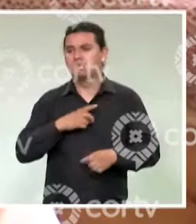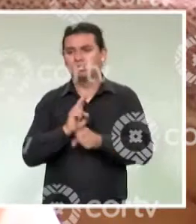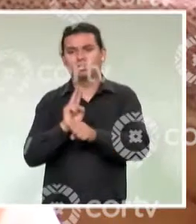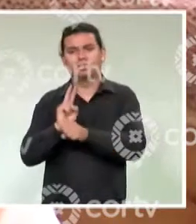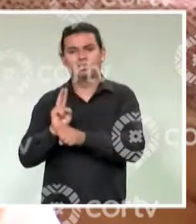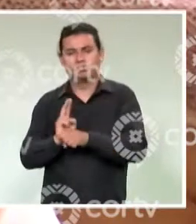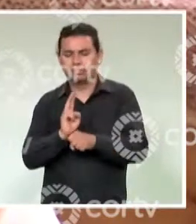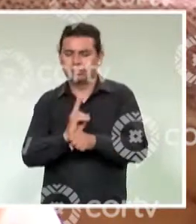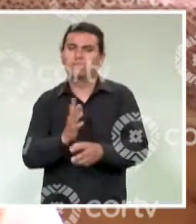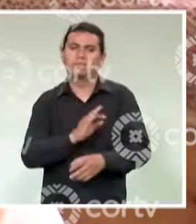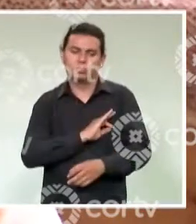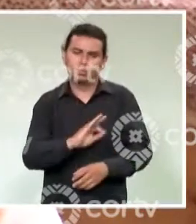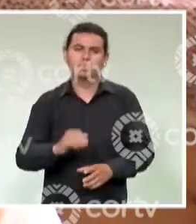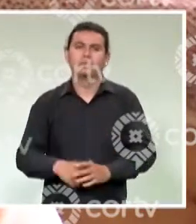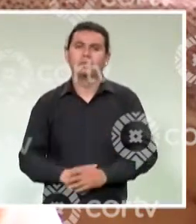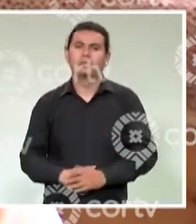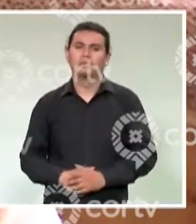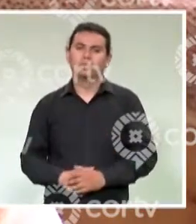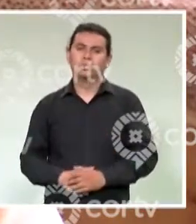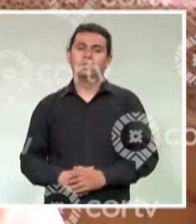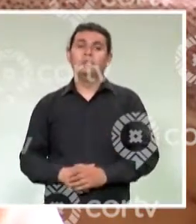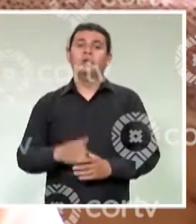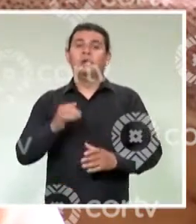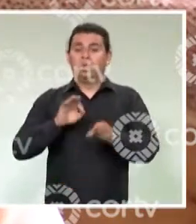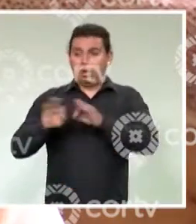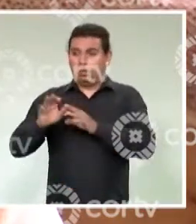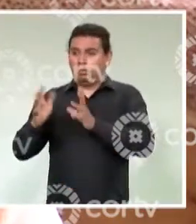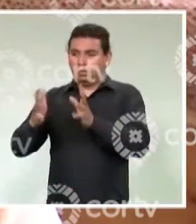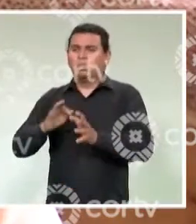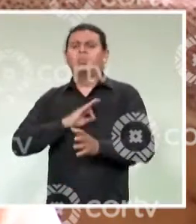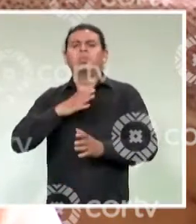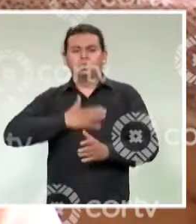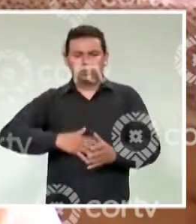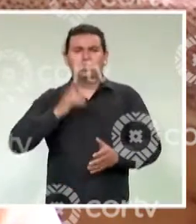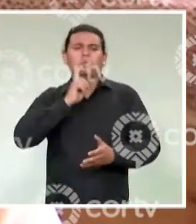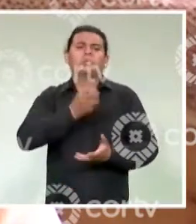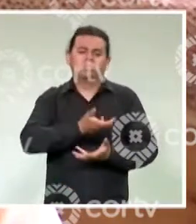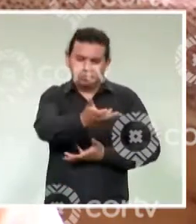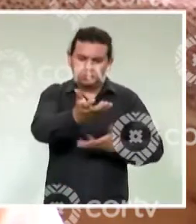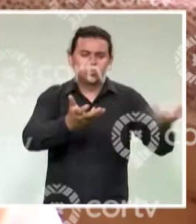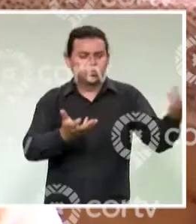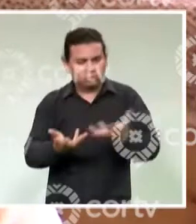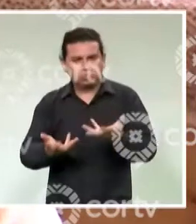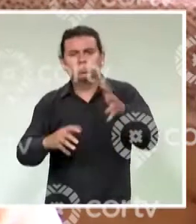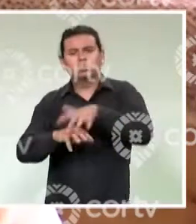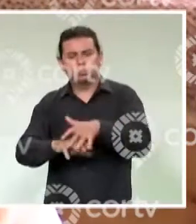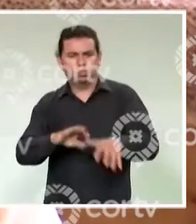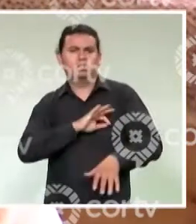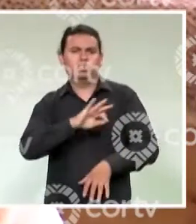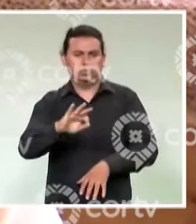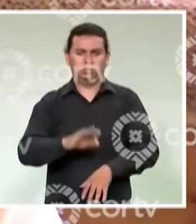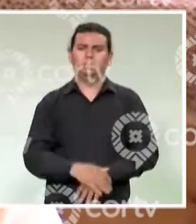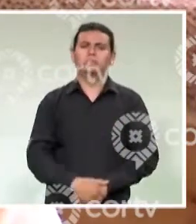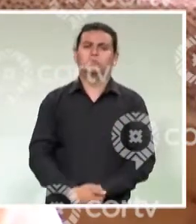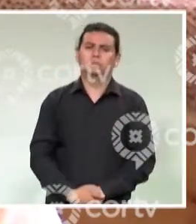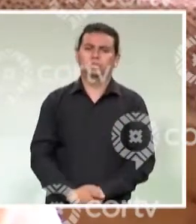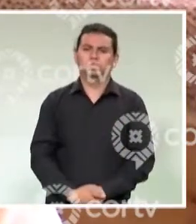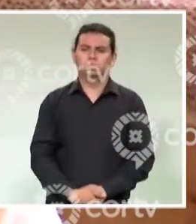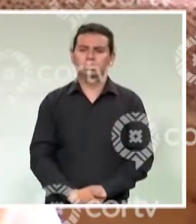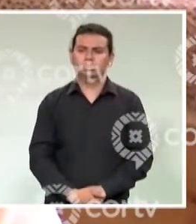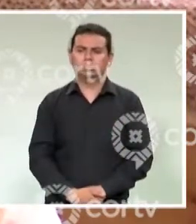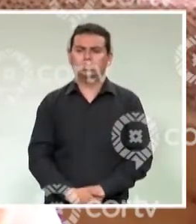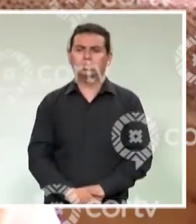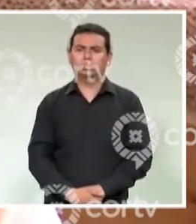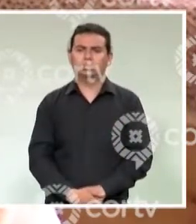cocinar de limpiar sea también el repartido equitativamente porque pues no podemos